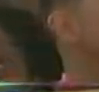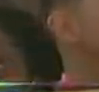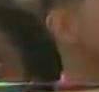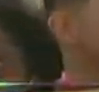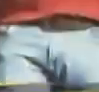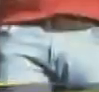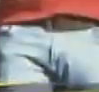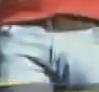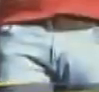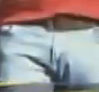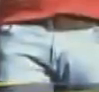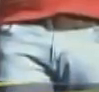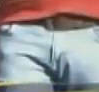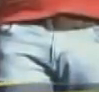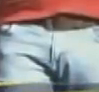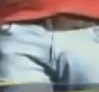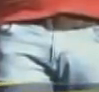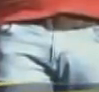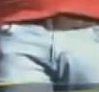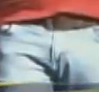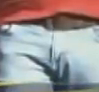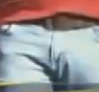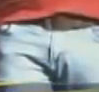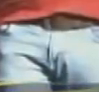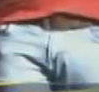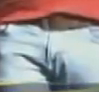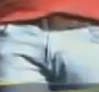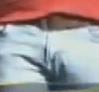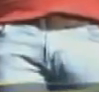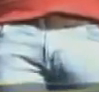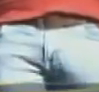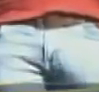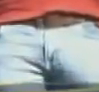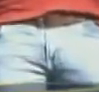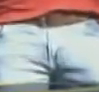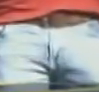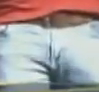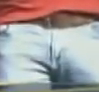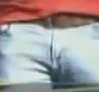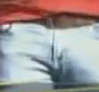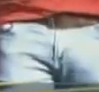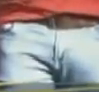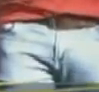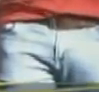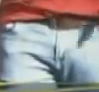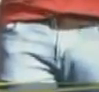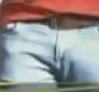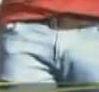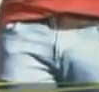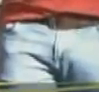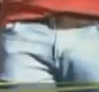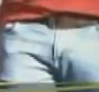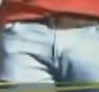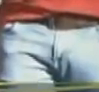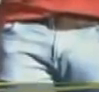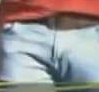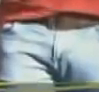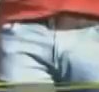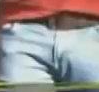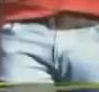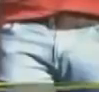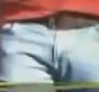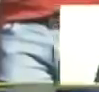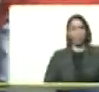Quiero enviar un saludo en cadena nacional de radio y televisión a todo el pueblo